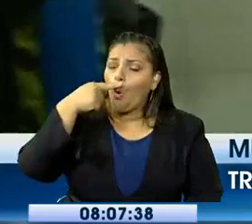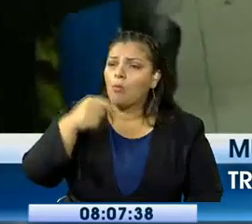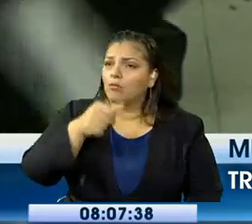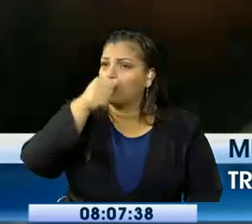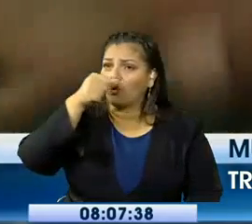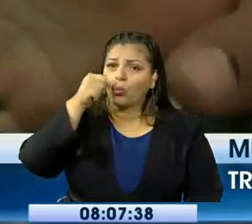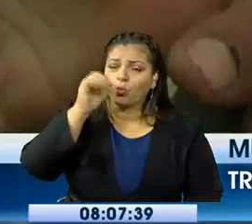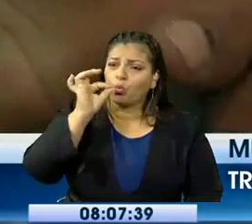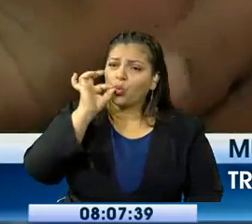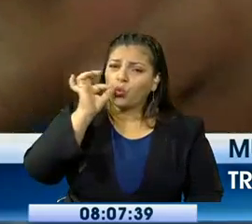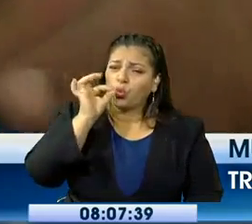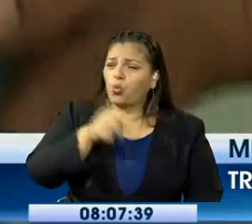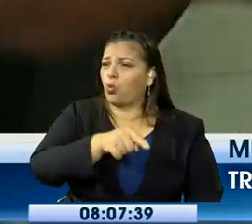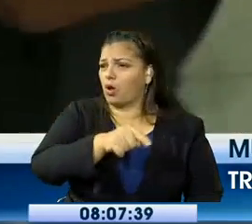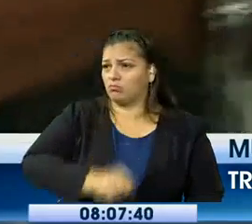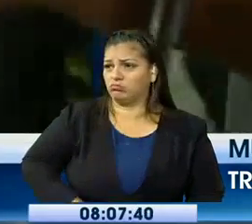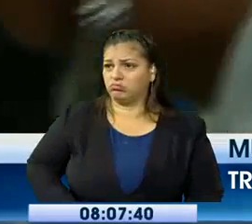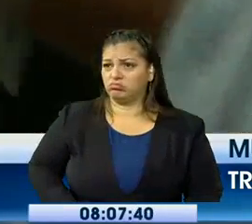ahora